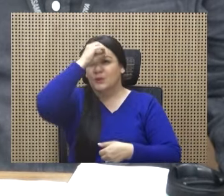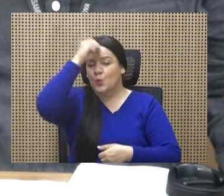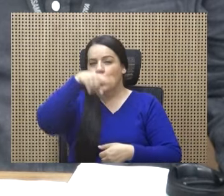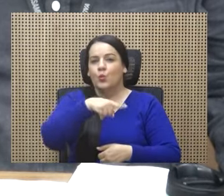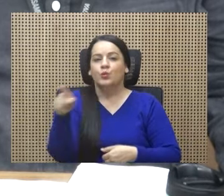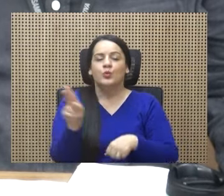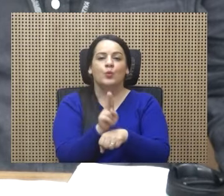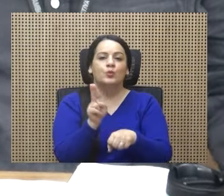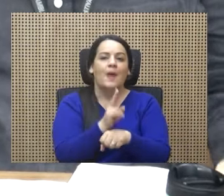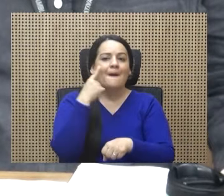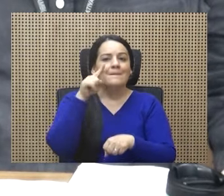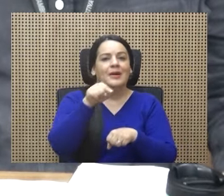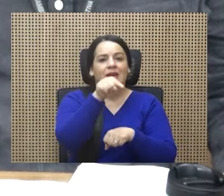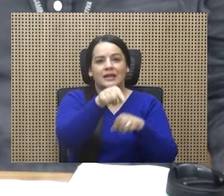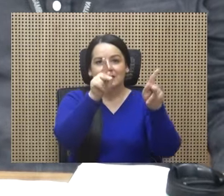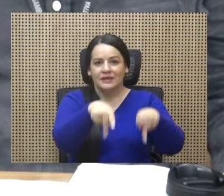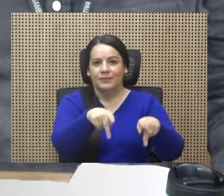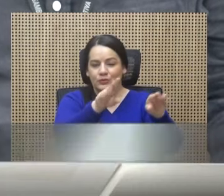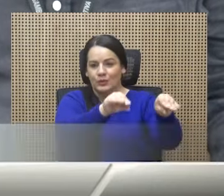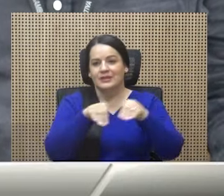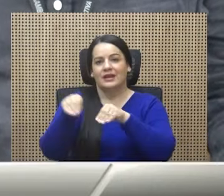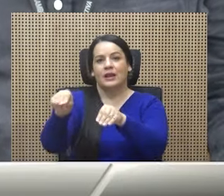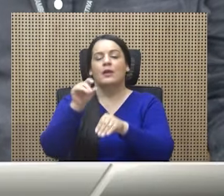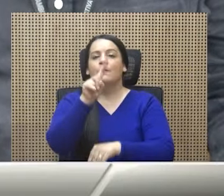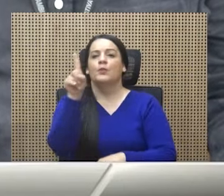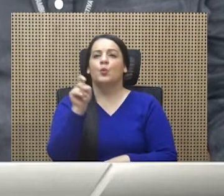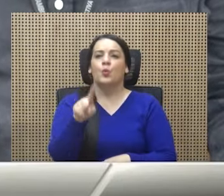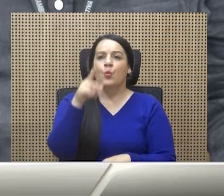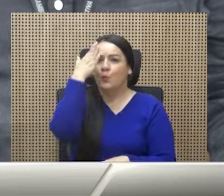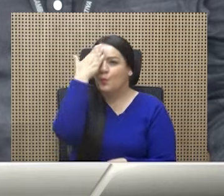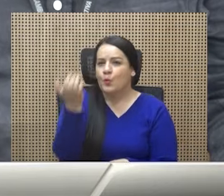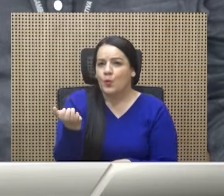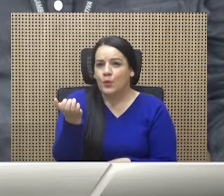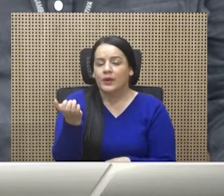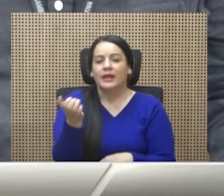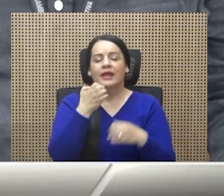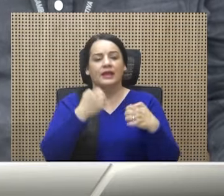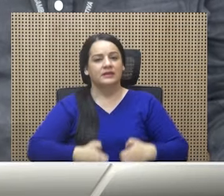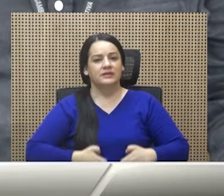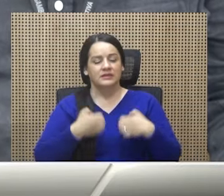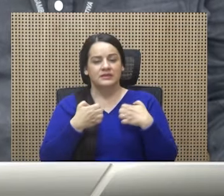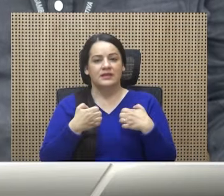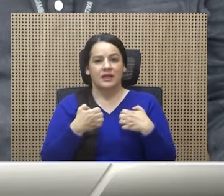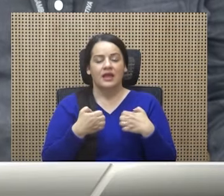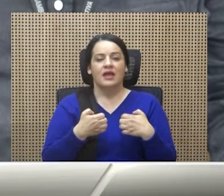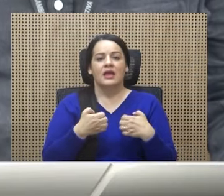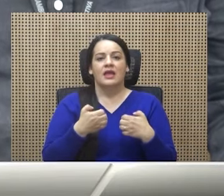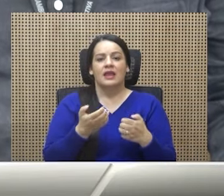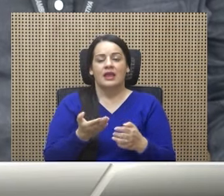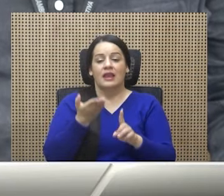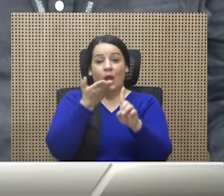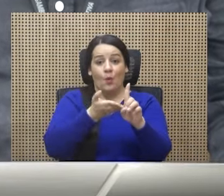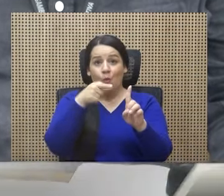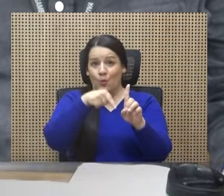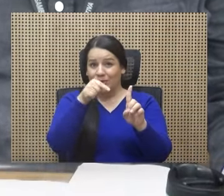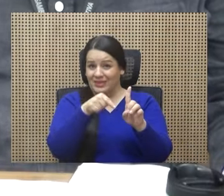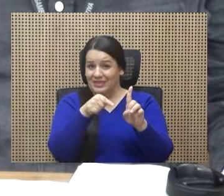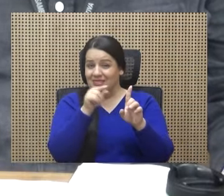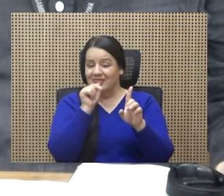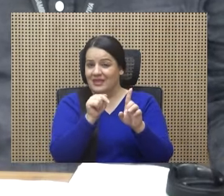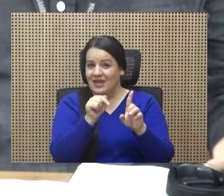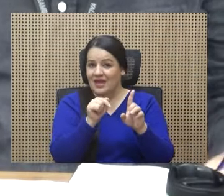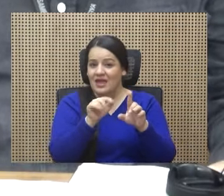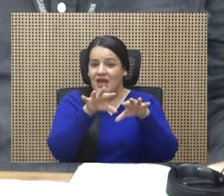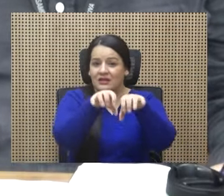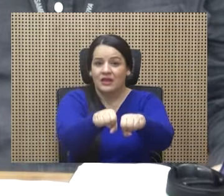para trasladar a estas personas lo pregunto porque eh existía en en la orden de llenamiento explícitamente una orden